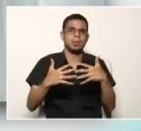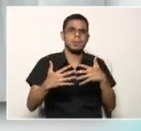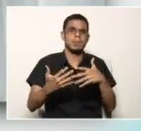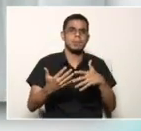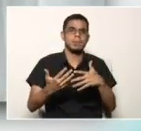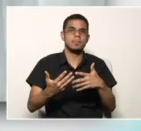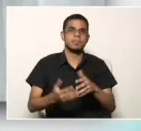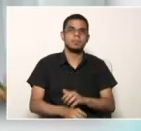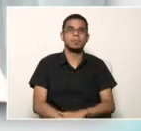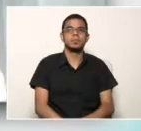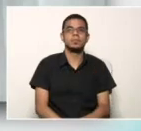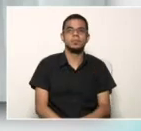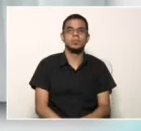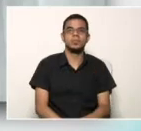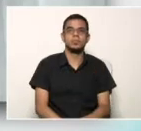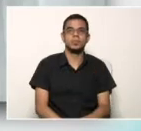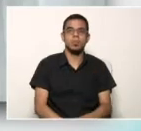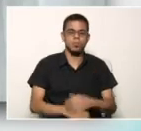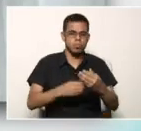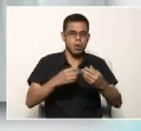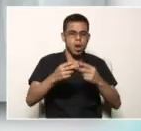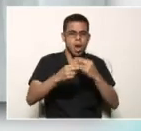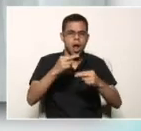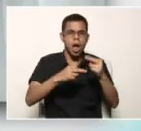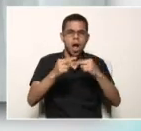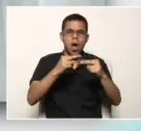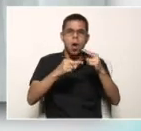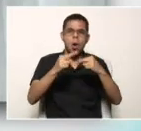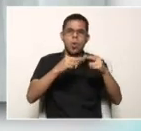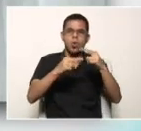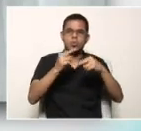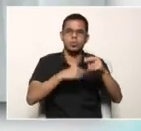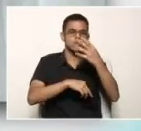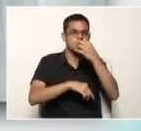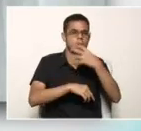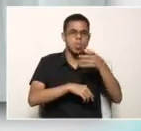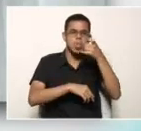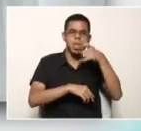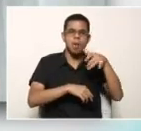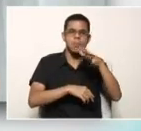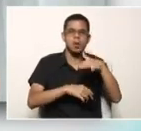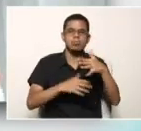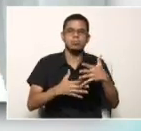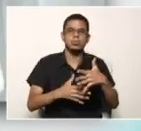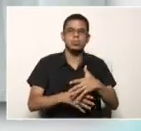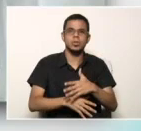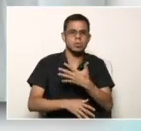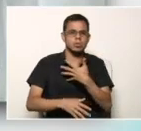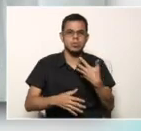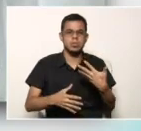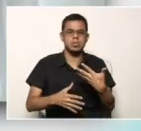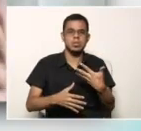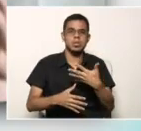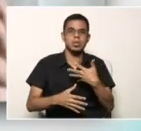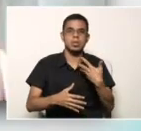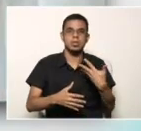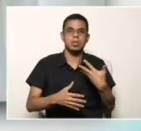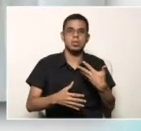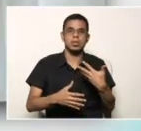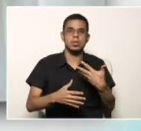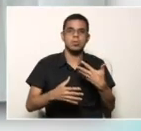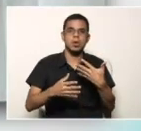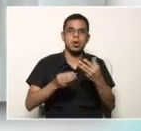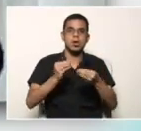la construcción de una república éramos los patriotas, los que querían la continuación de una